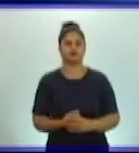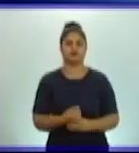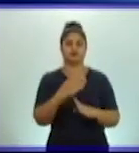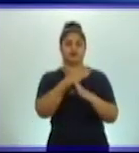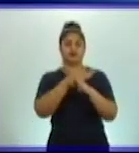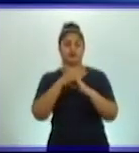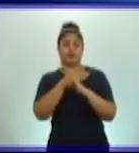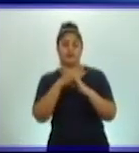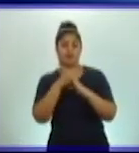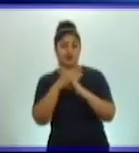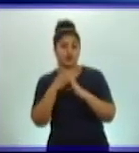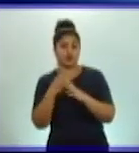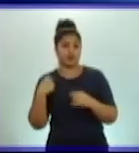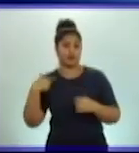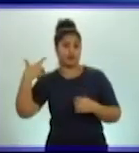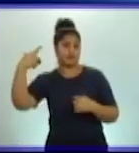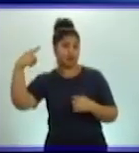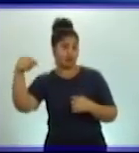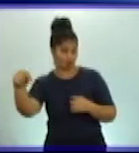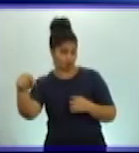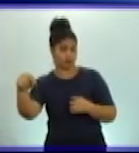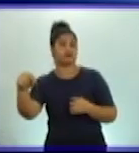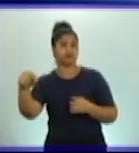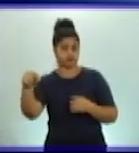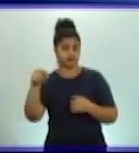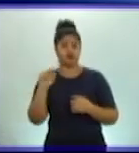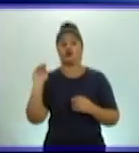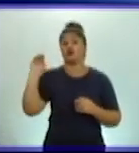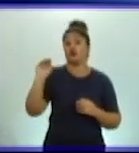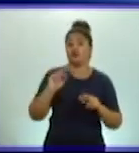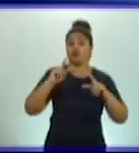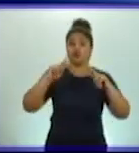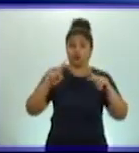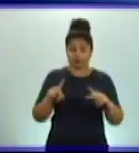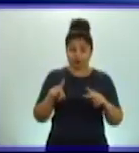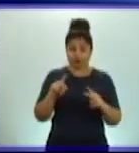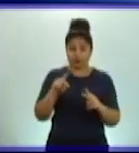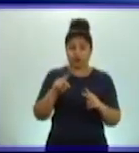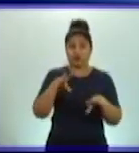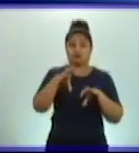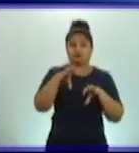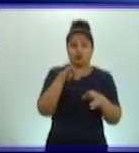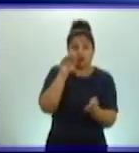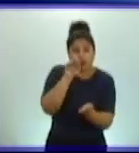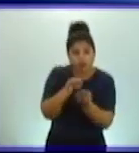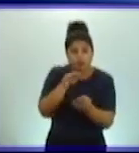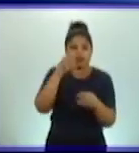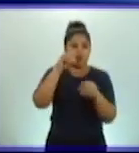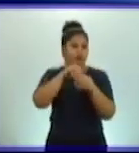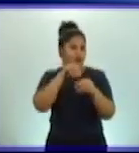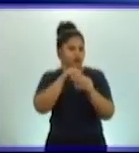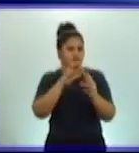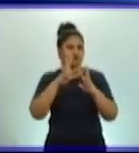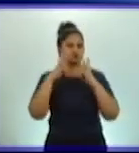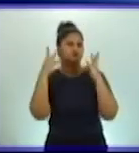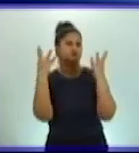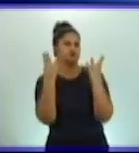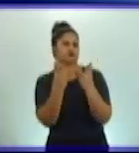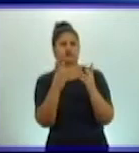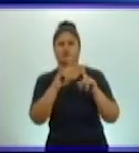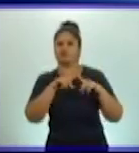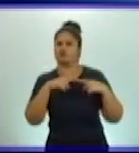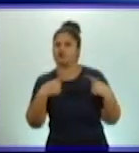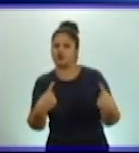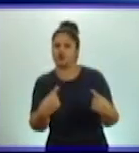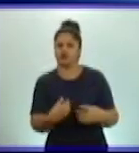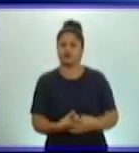muy importante, estamos hablando de un conejillo de India. Fíjense, ¿qué cosa es un conejillo de India? Para nosotros es como una especie de curiel. También hay otros